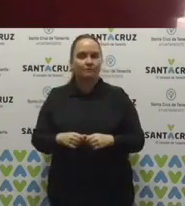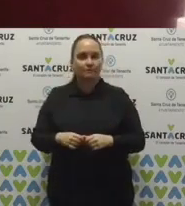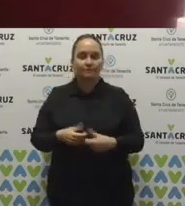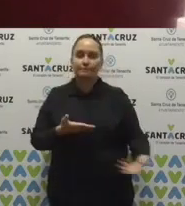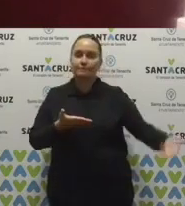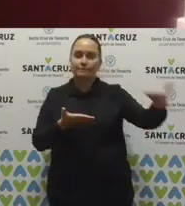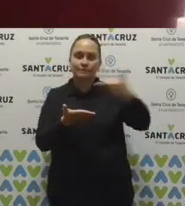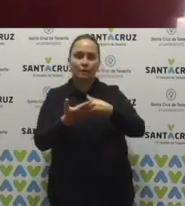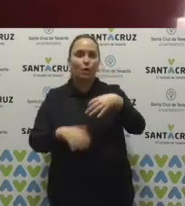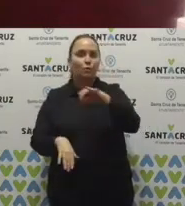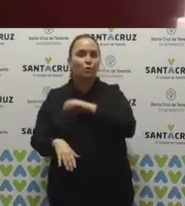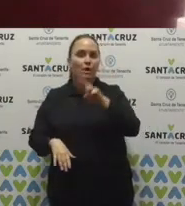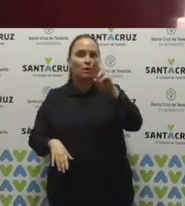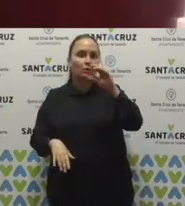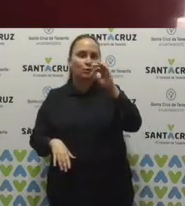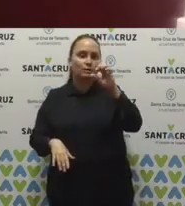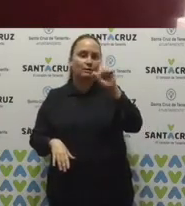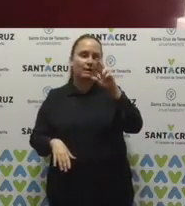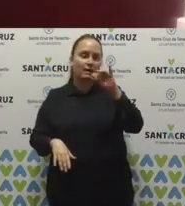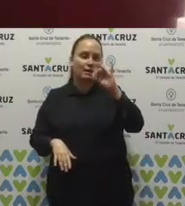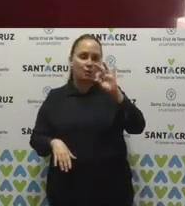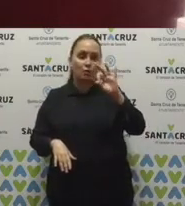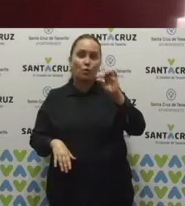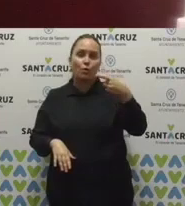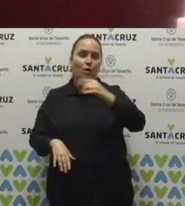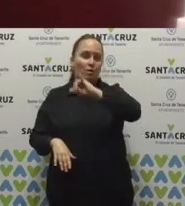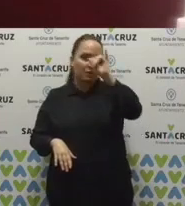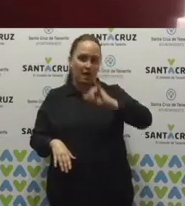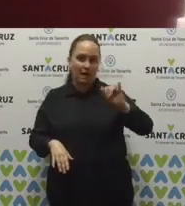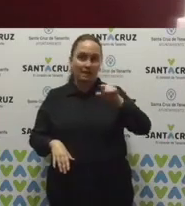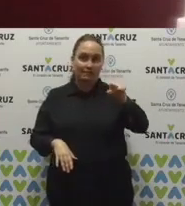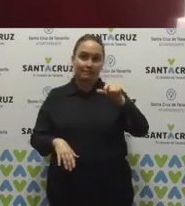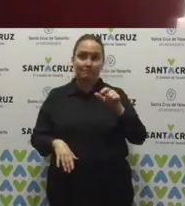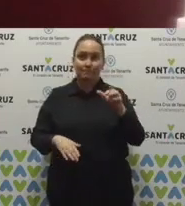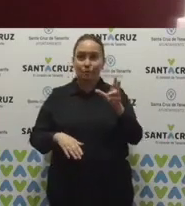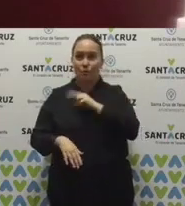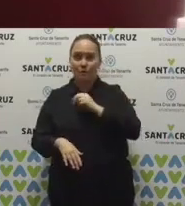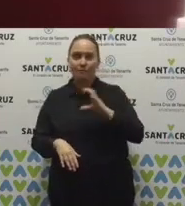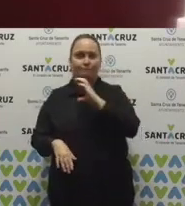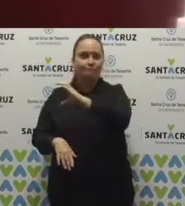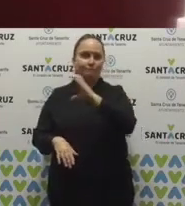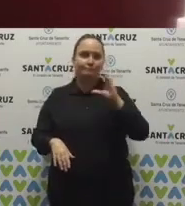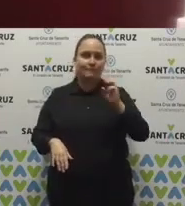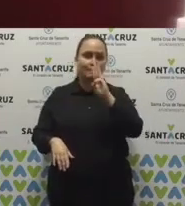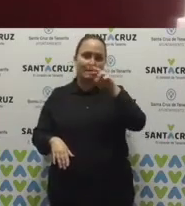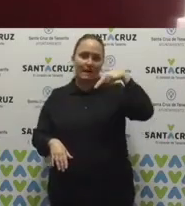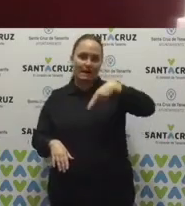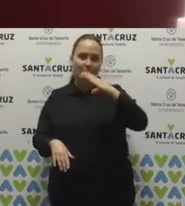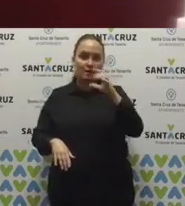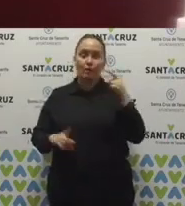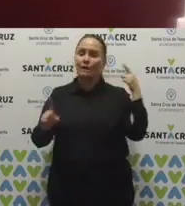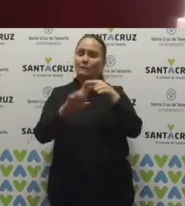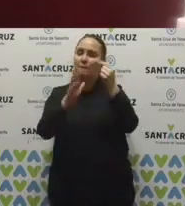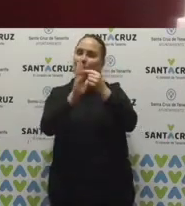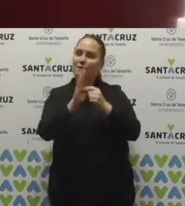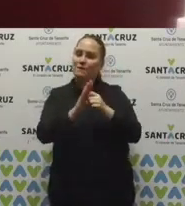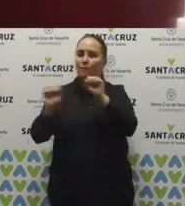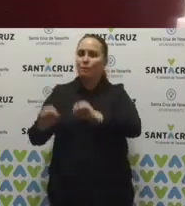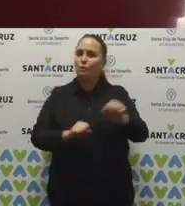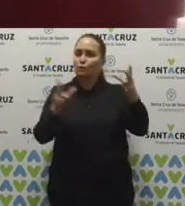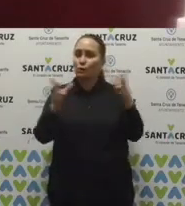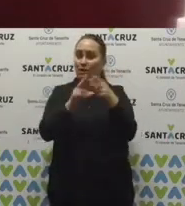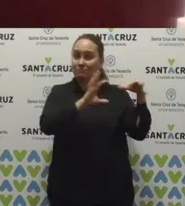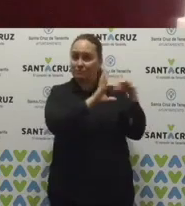doña rosario gonzález carballo consejera del grupo coalición canarias ponencia para la aplicación de medidas de protección social como consecuencia de la crisis del cobat